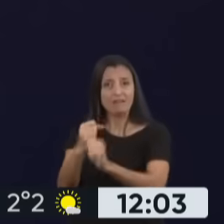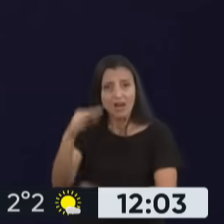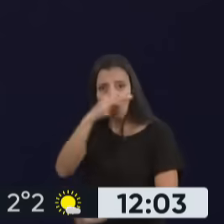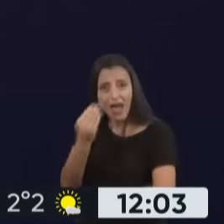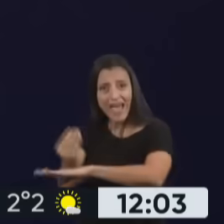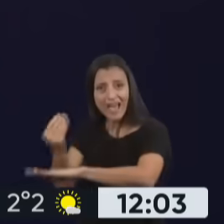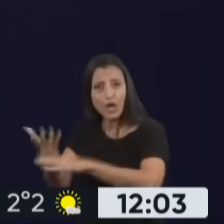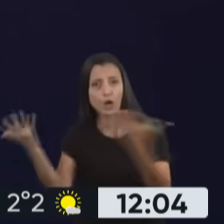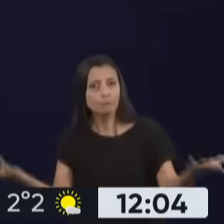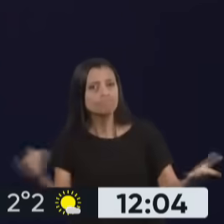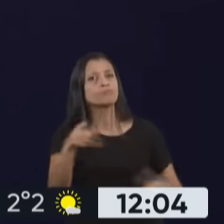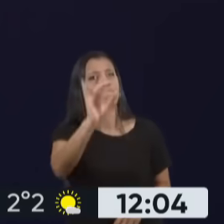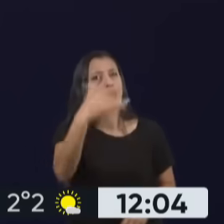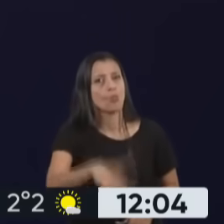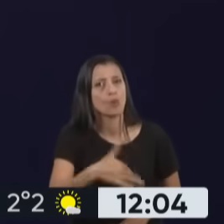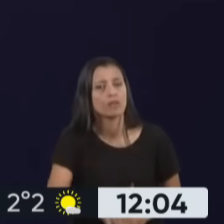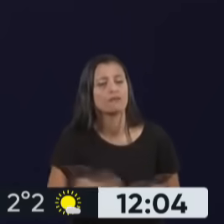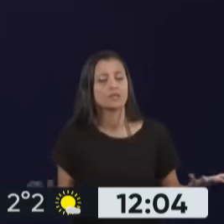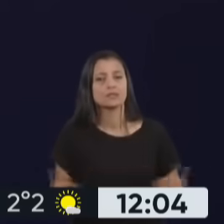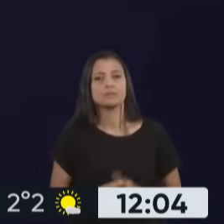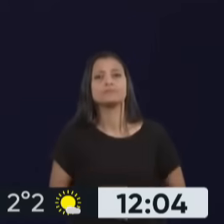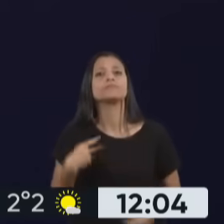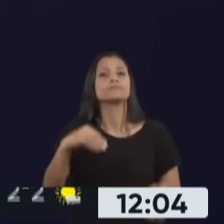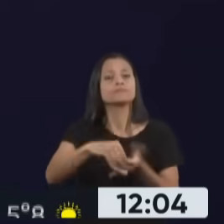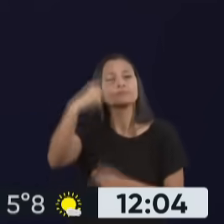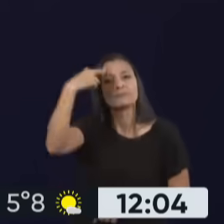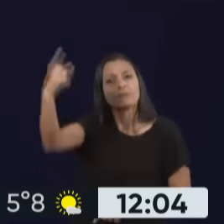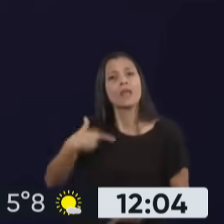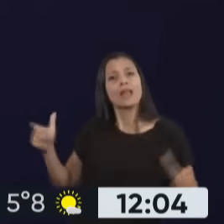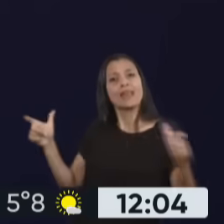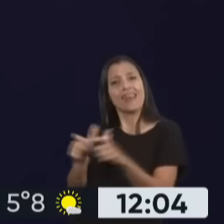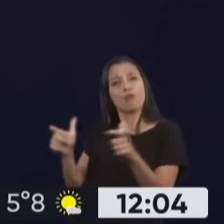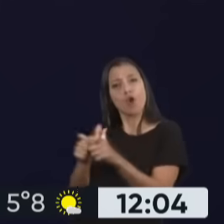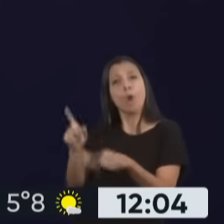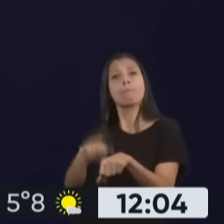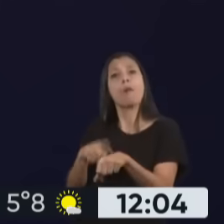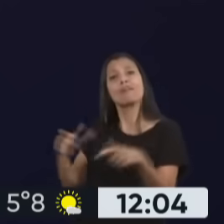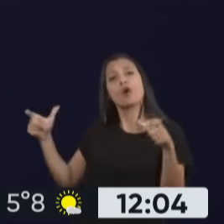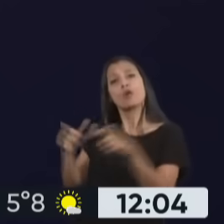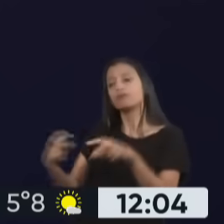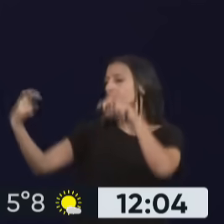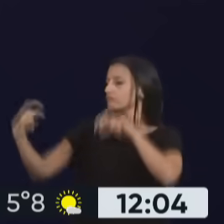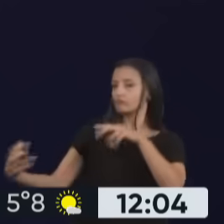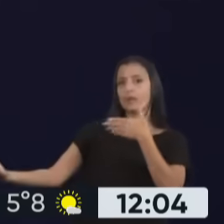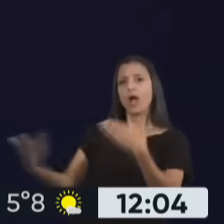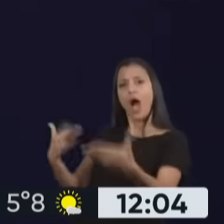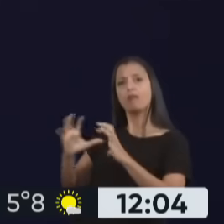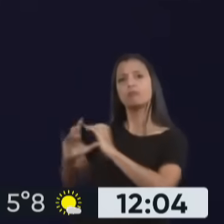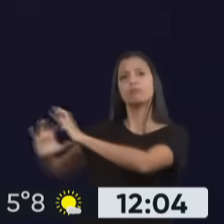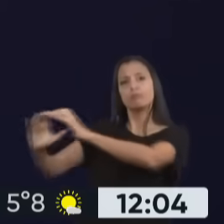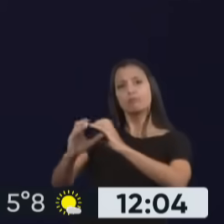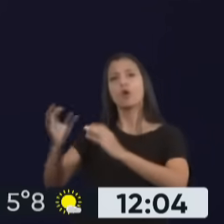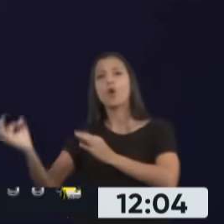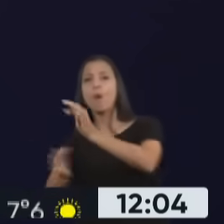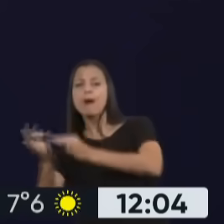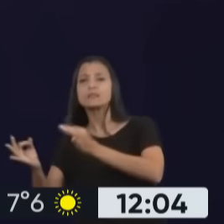que, y creo que las reuniones cuando te sentás a dialogar, a